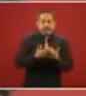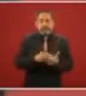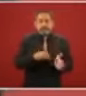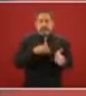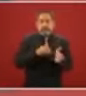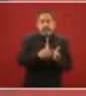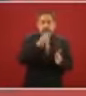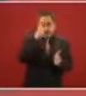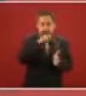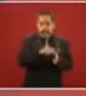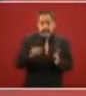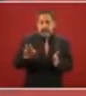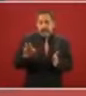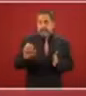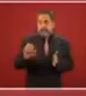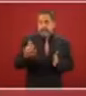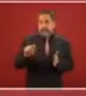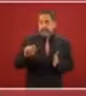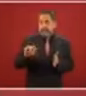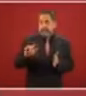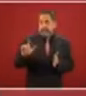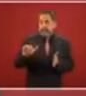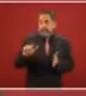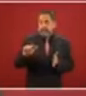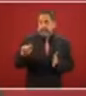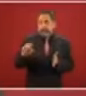plantas de